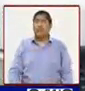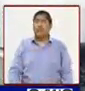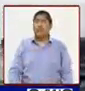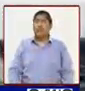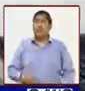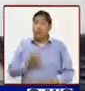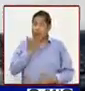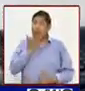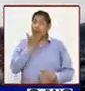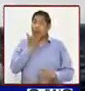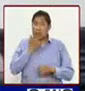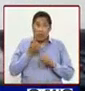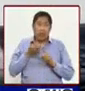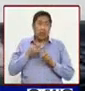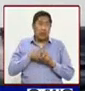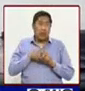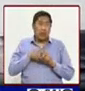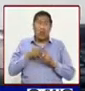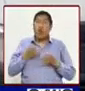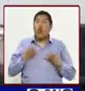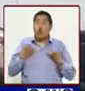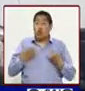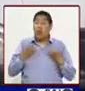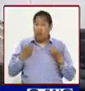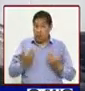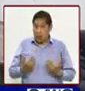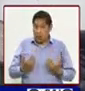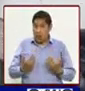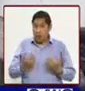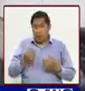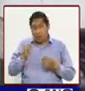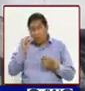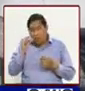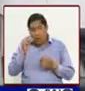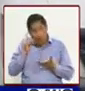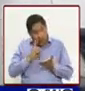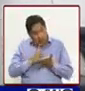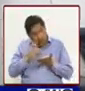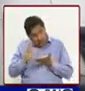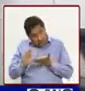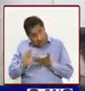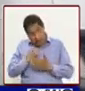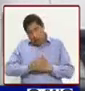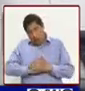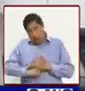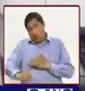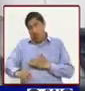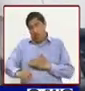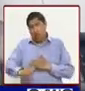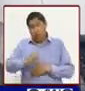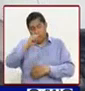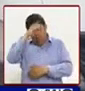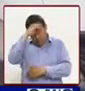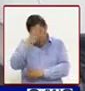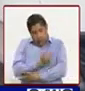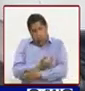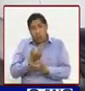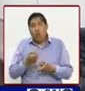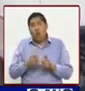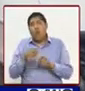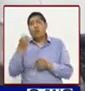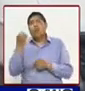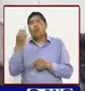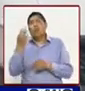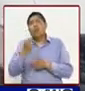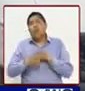Producto de este hecho de violación, la adolescente, que tiene cierto grado de discapacidad, dio a luz a su hijo a sus 14